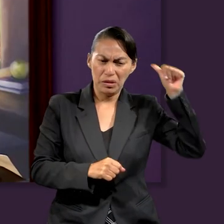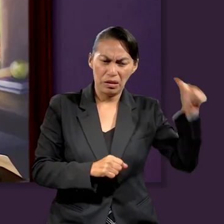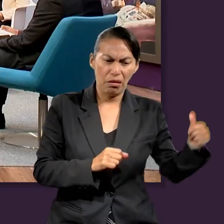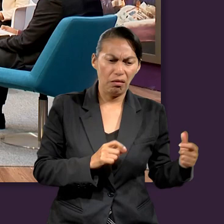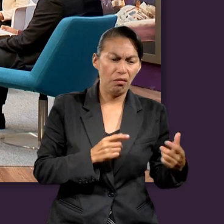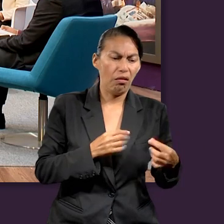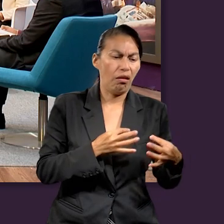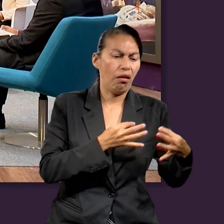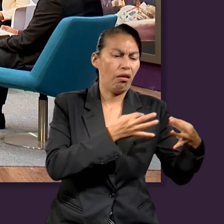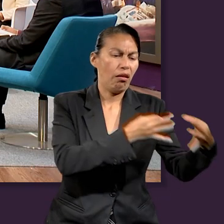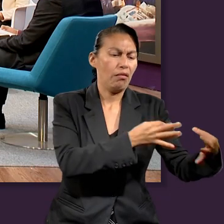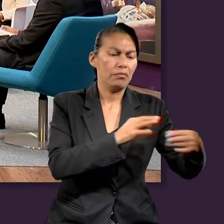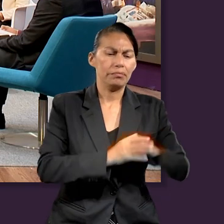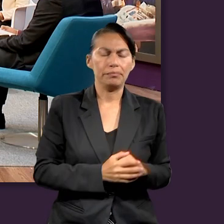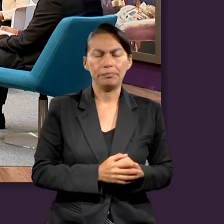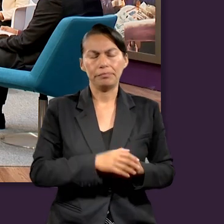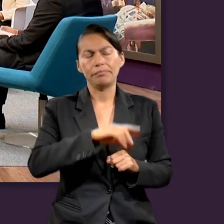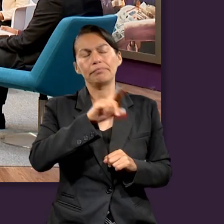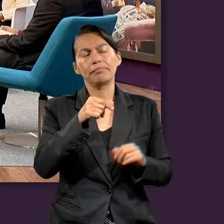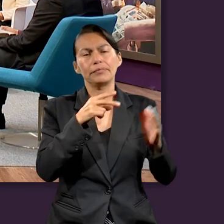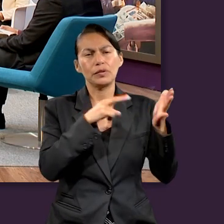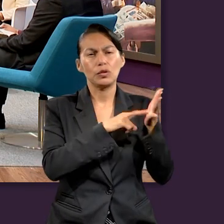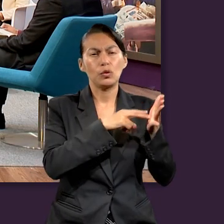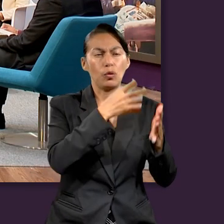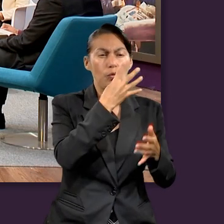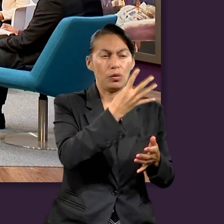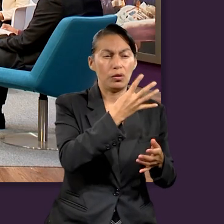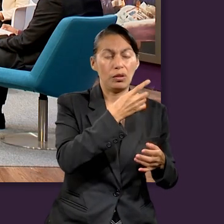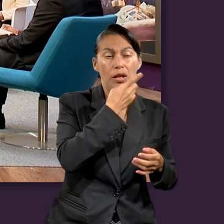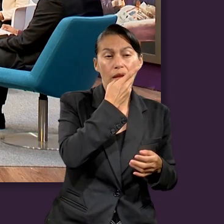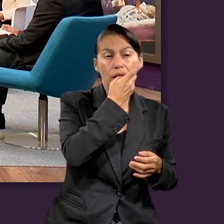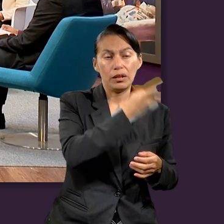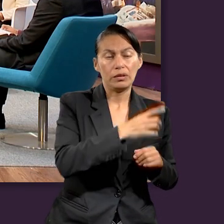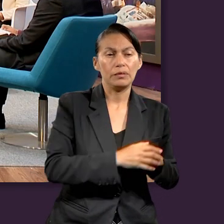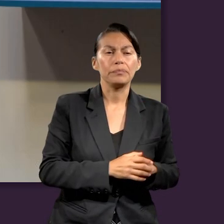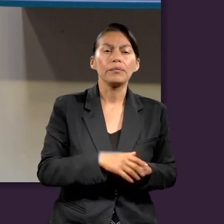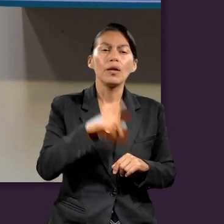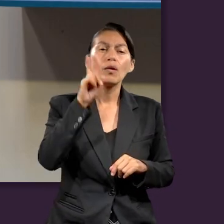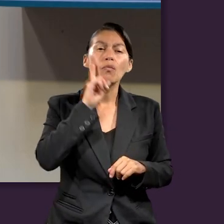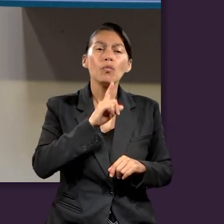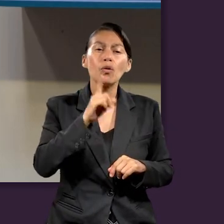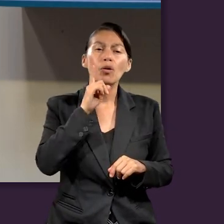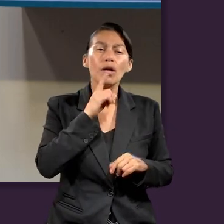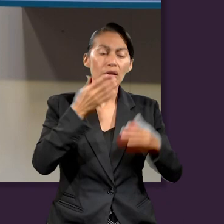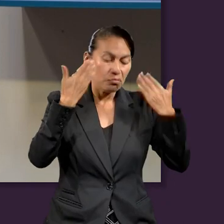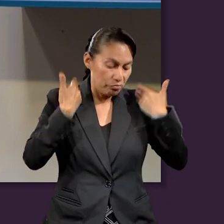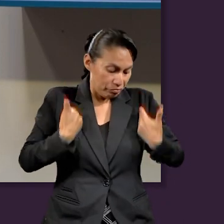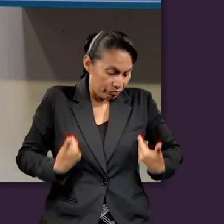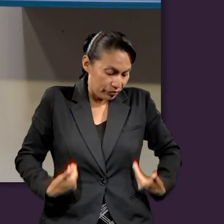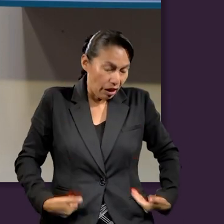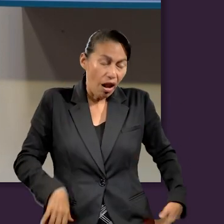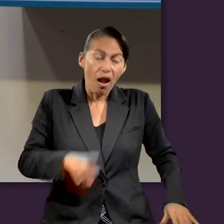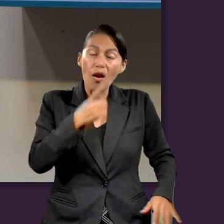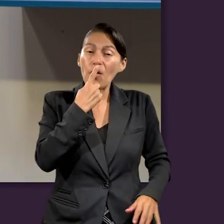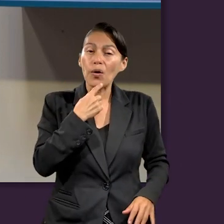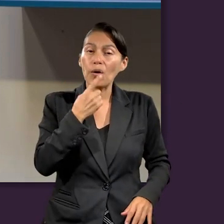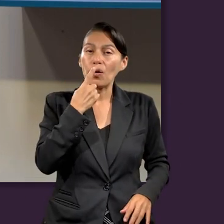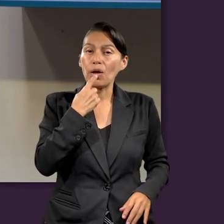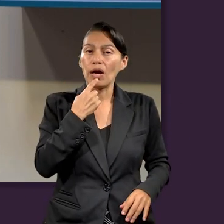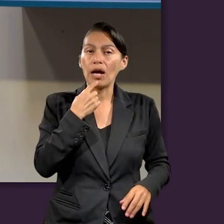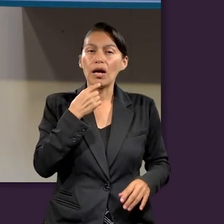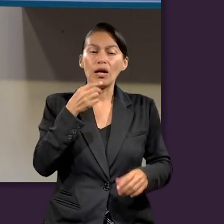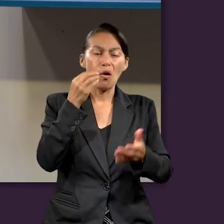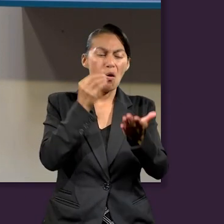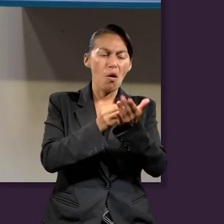Salto al versículo 4 que dice, La mujer estaba vestida de púrpura y escarlata y adornada